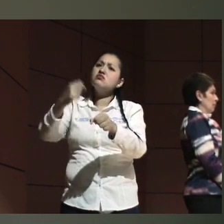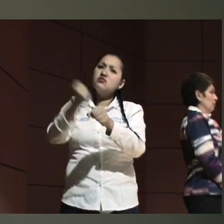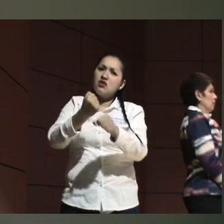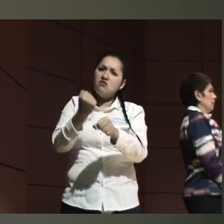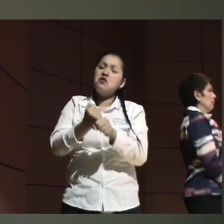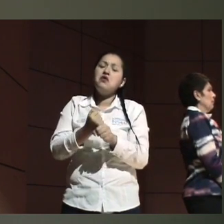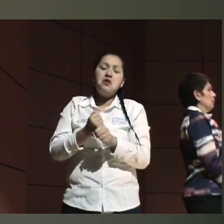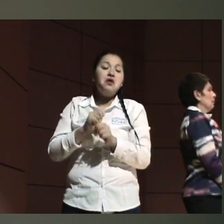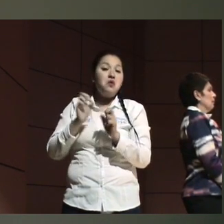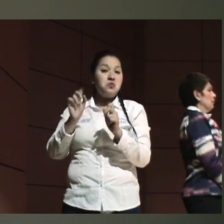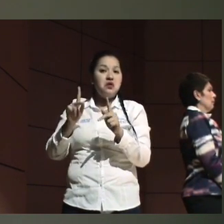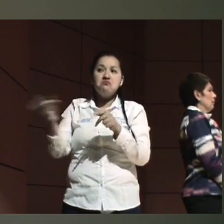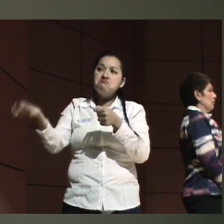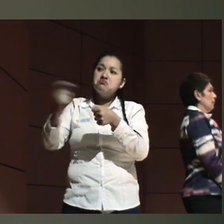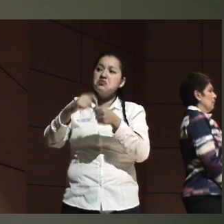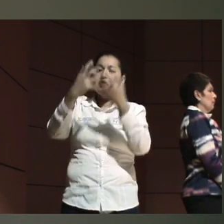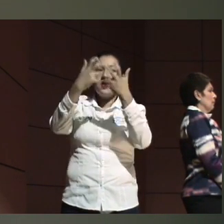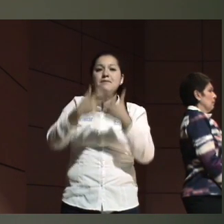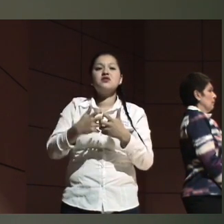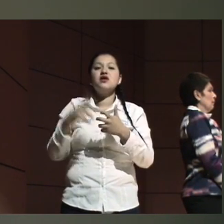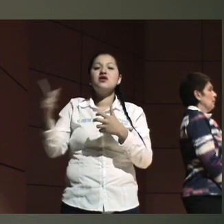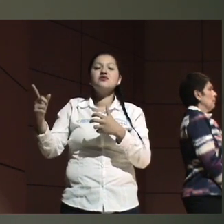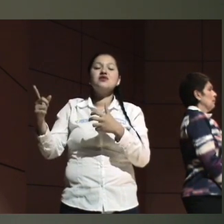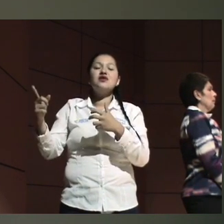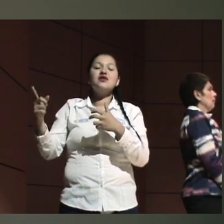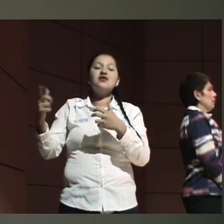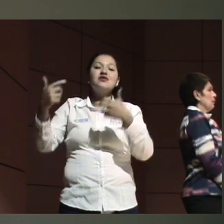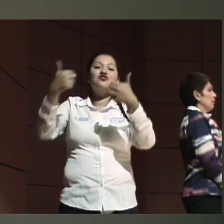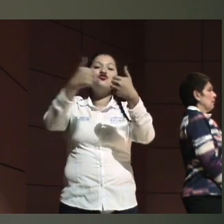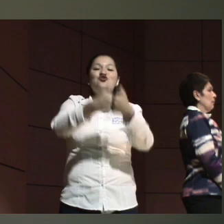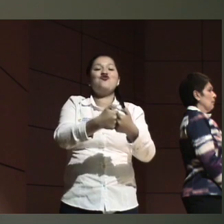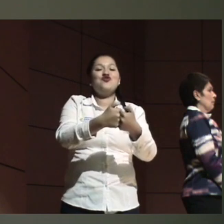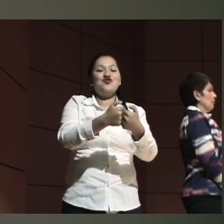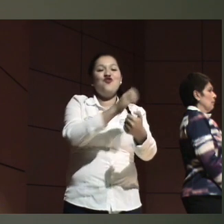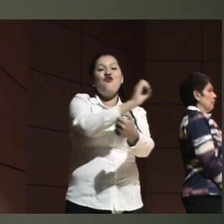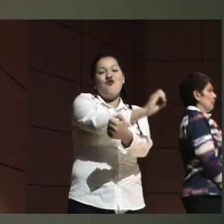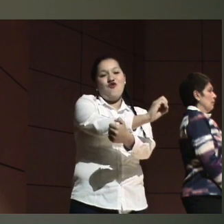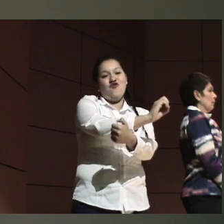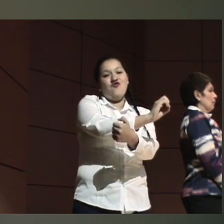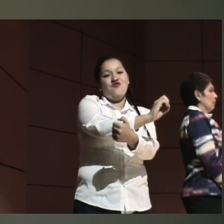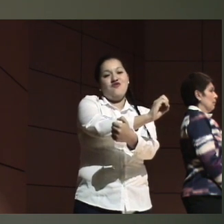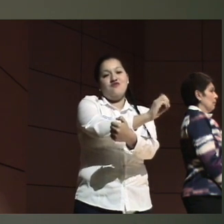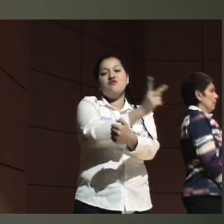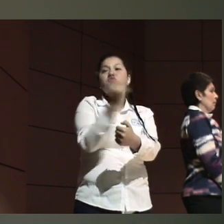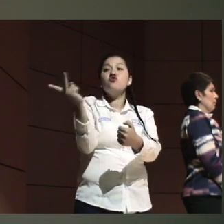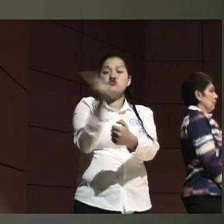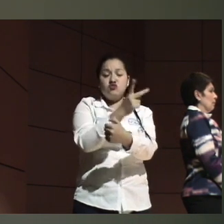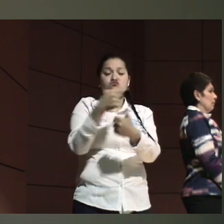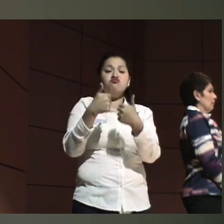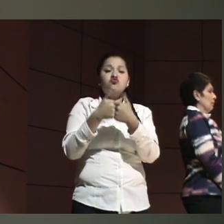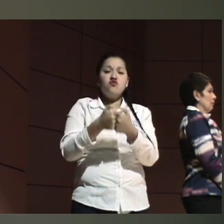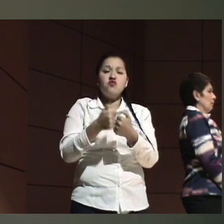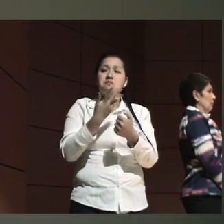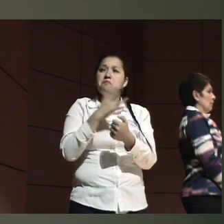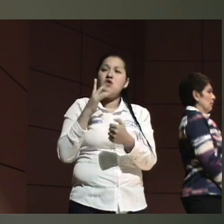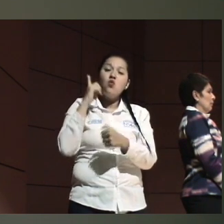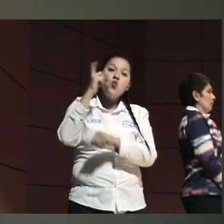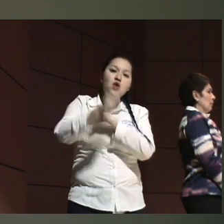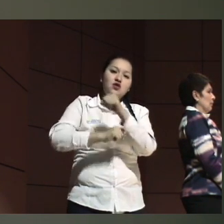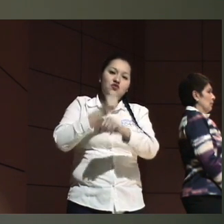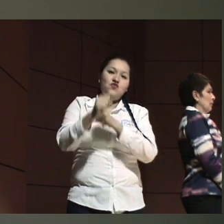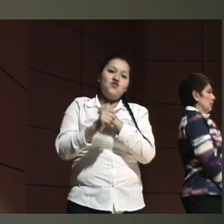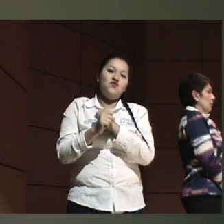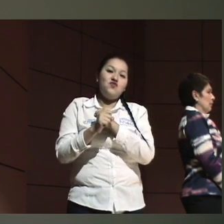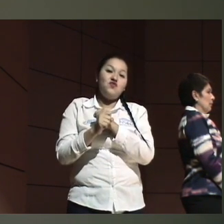estando vinculada a la empresa se relaciona efectivamente con otro trabajador sostienen una relación afectiva por más de un año